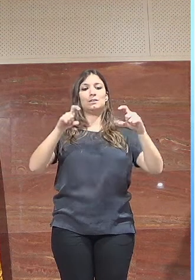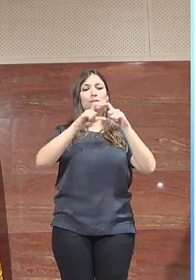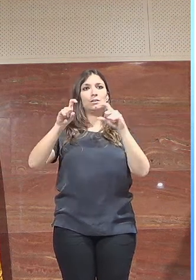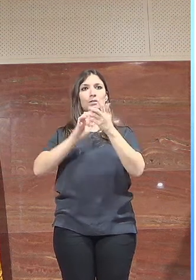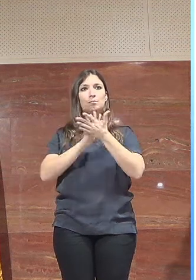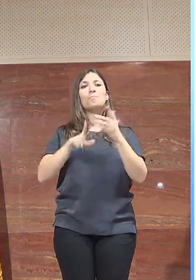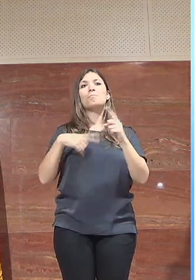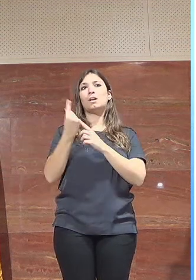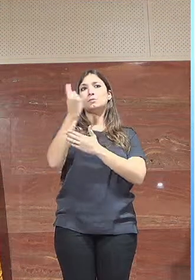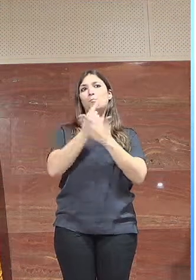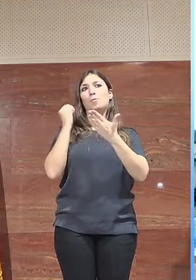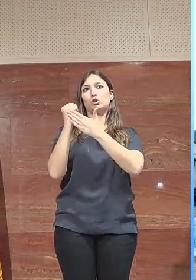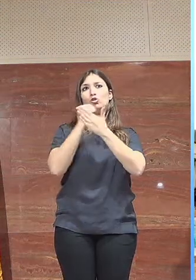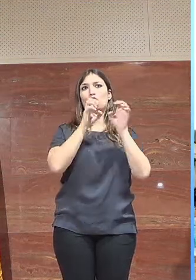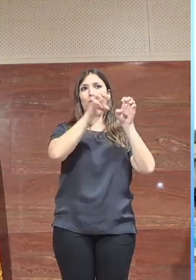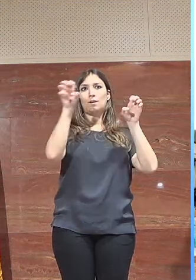con pictogramas.